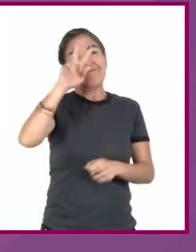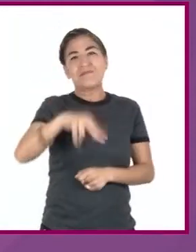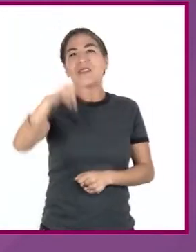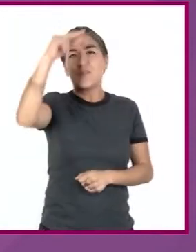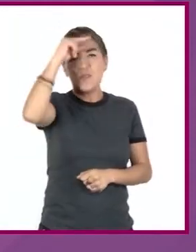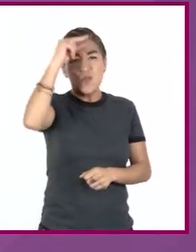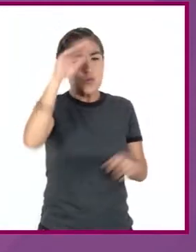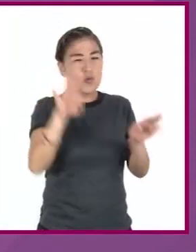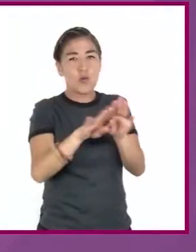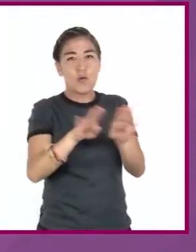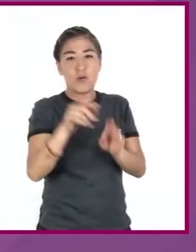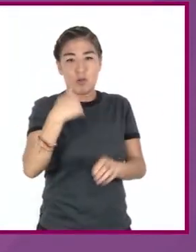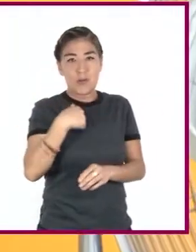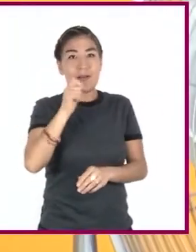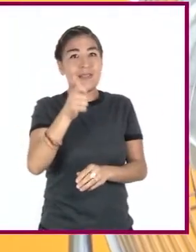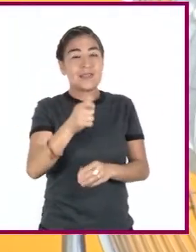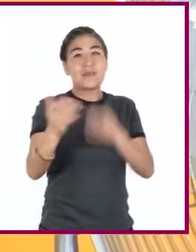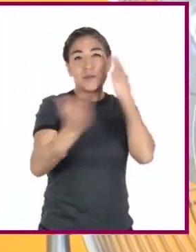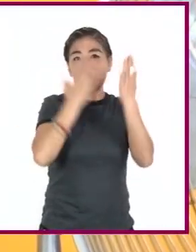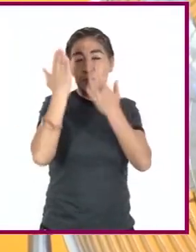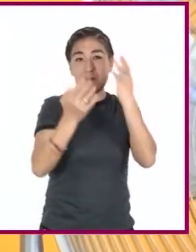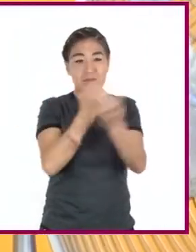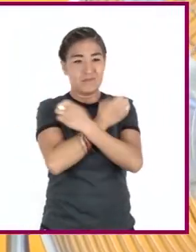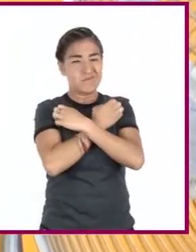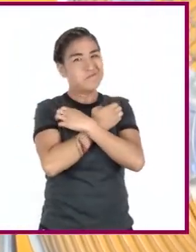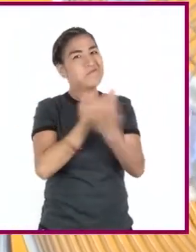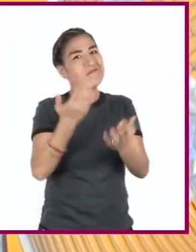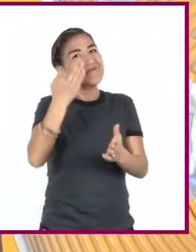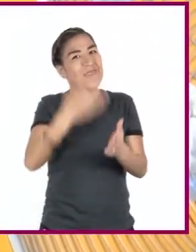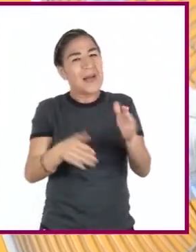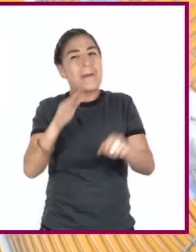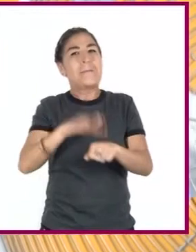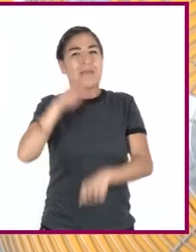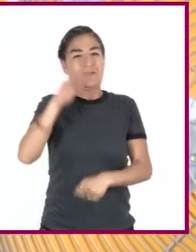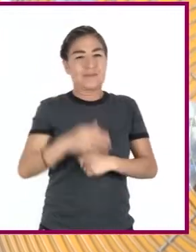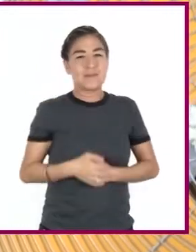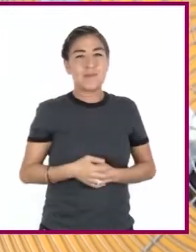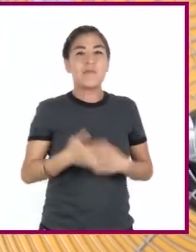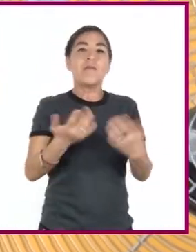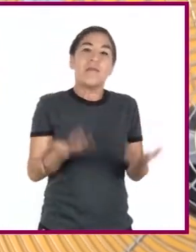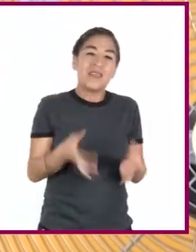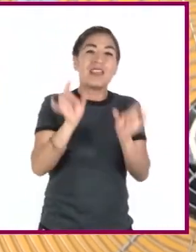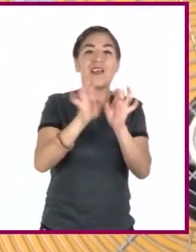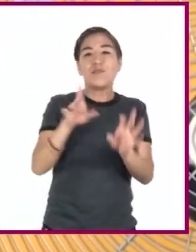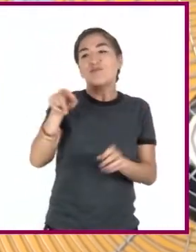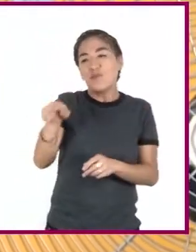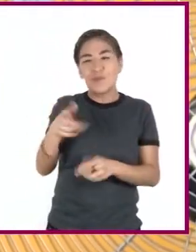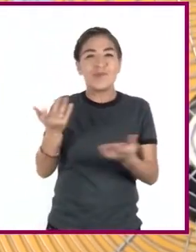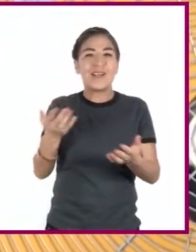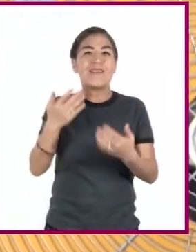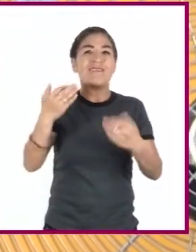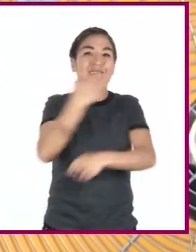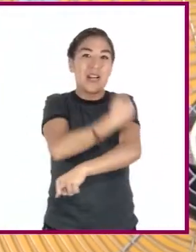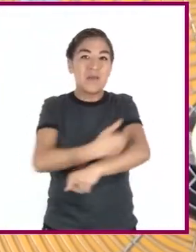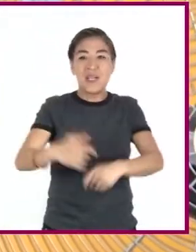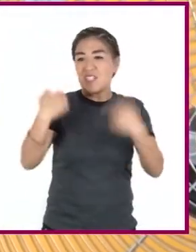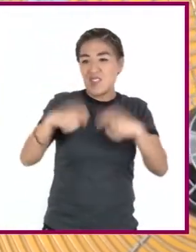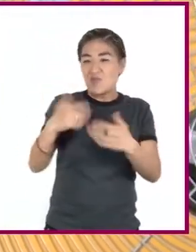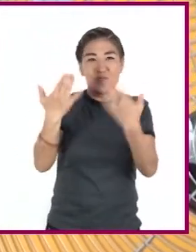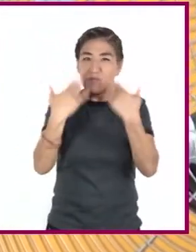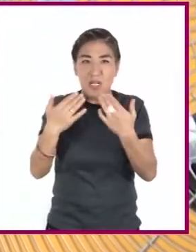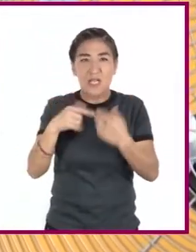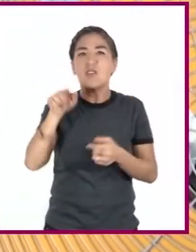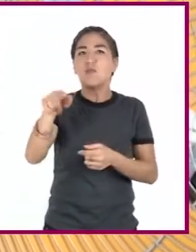educación no estaba a su nivel. Bueno, a pesar de que usted, por no venir de una familia noble, no contaba con una